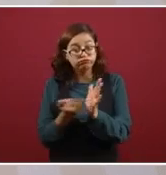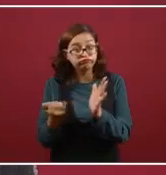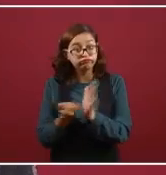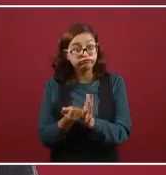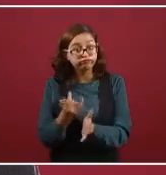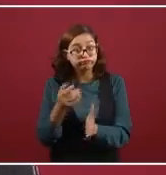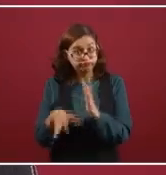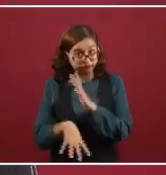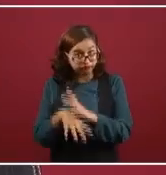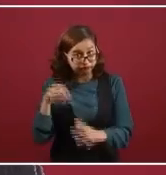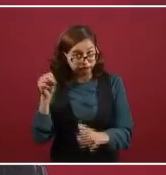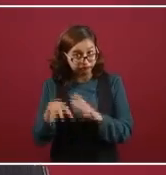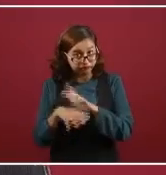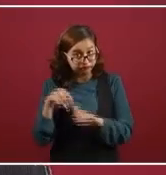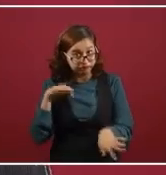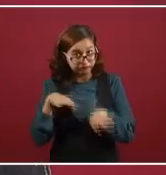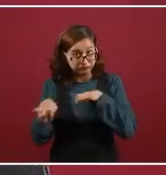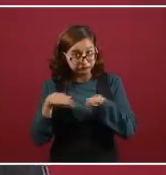extracción del mineral,